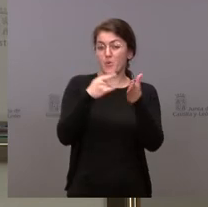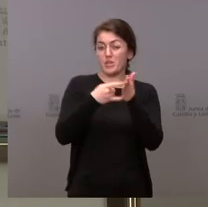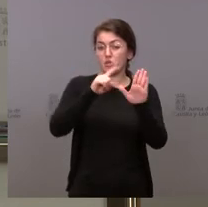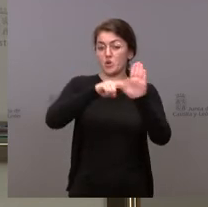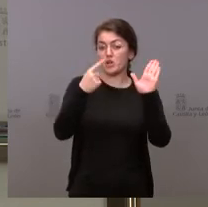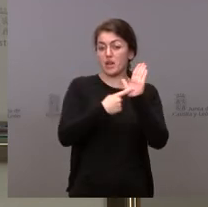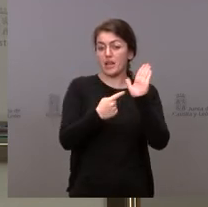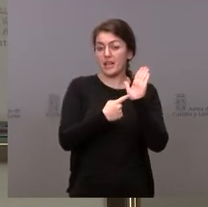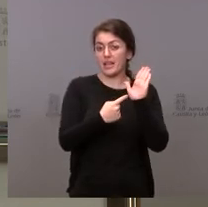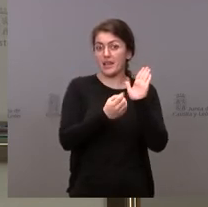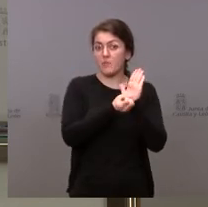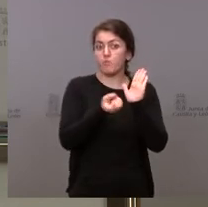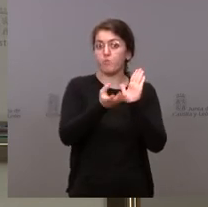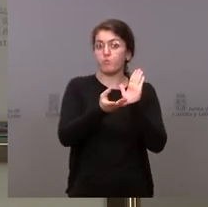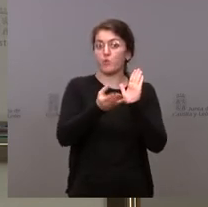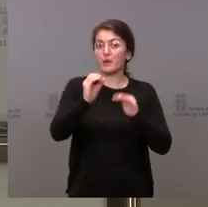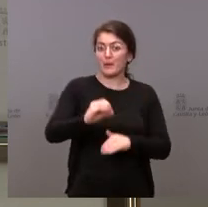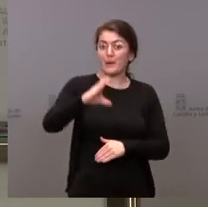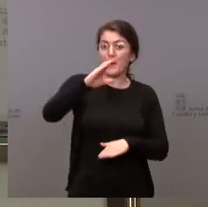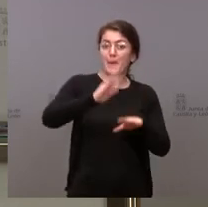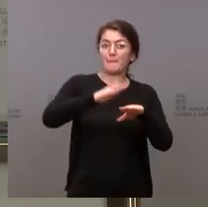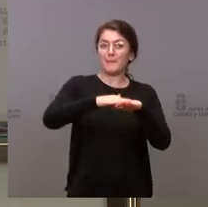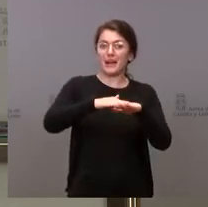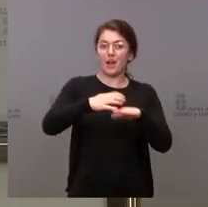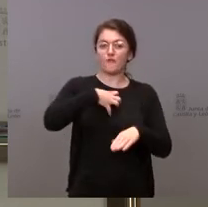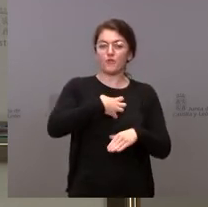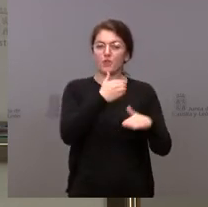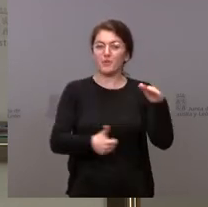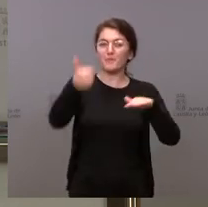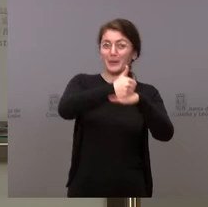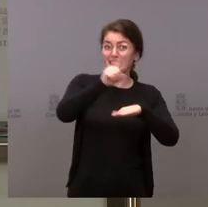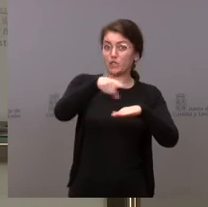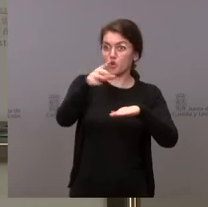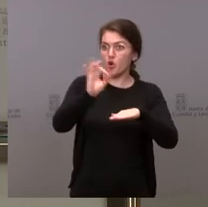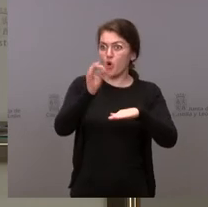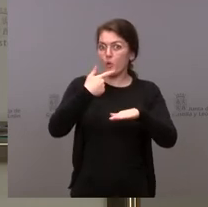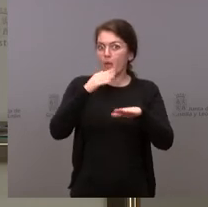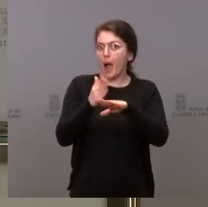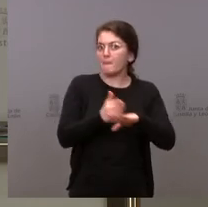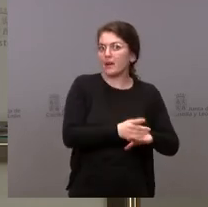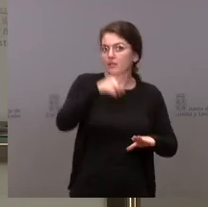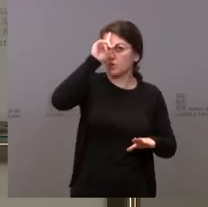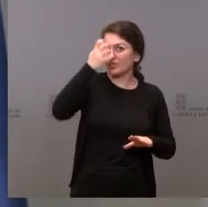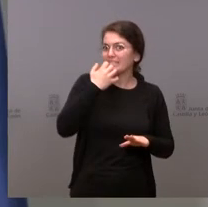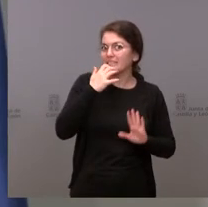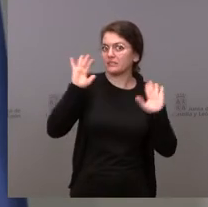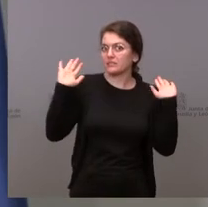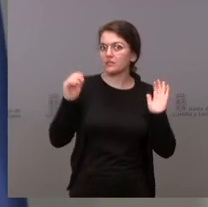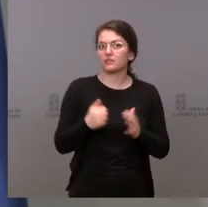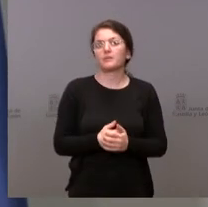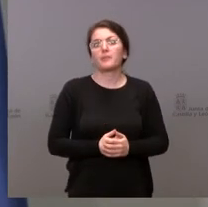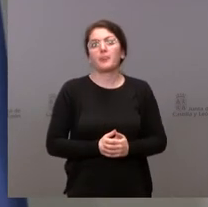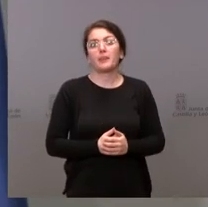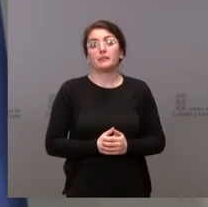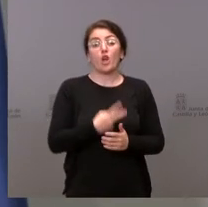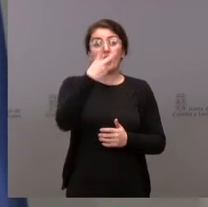incremento salarial también sea para los altos cargos o si eso se ha dejado aparcado es una duda que lucía si la subida del